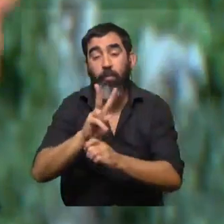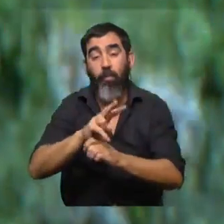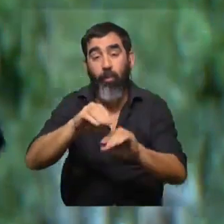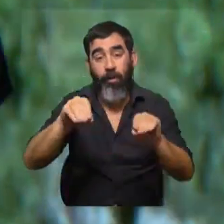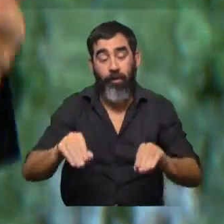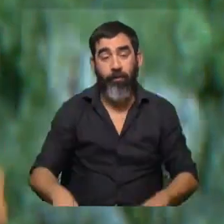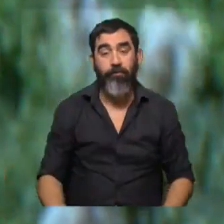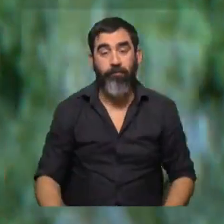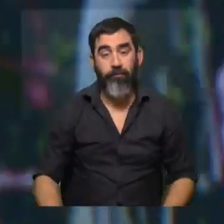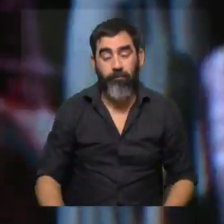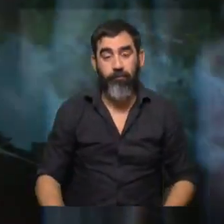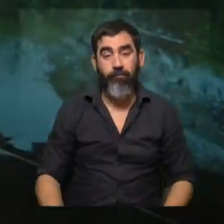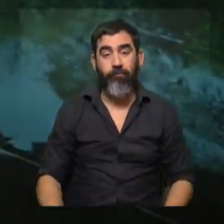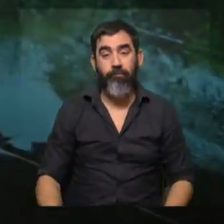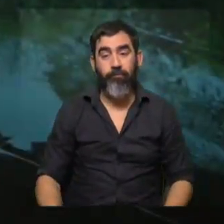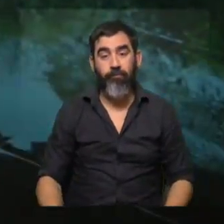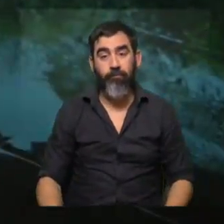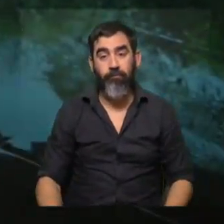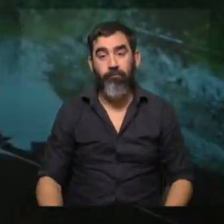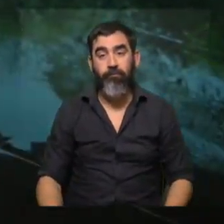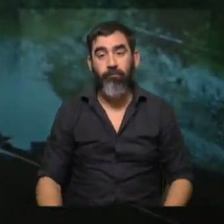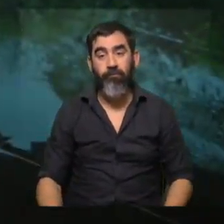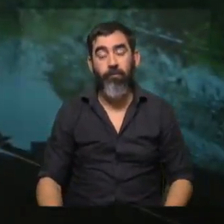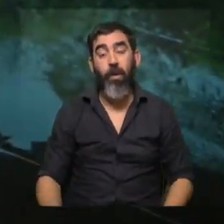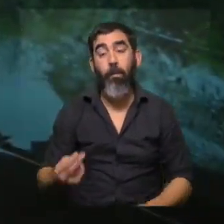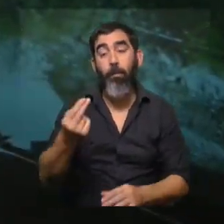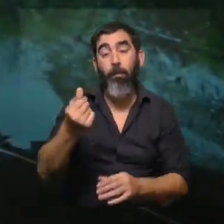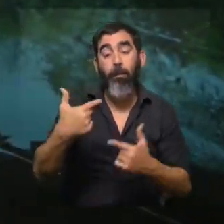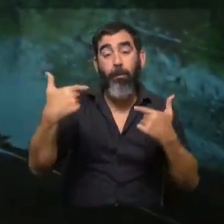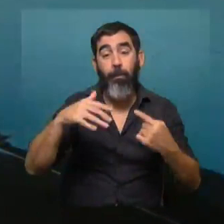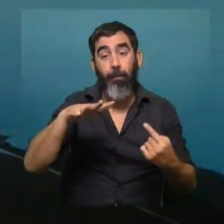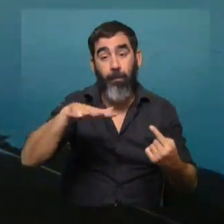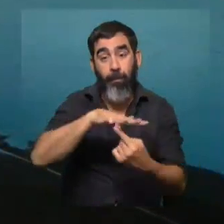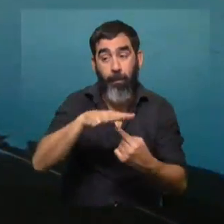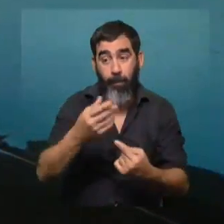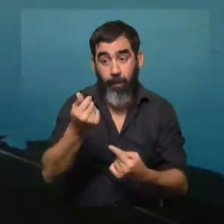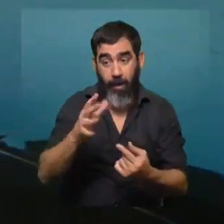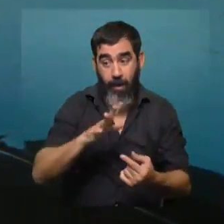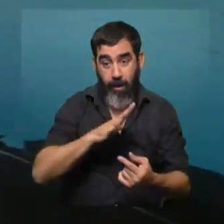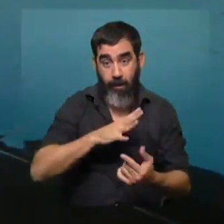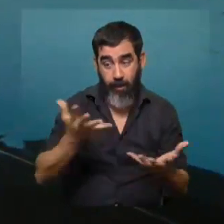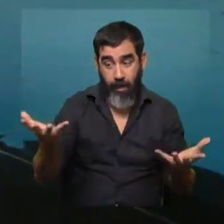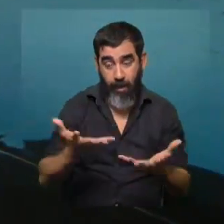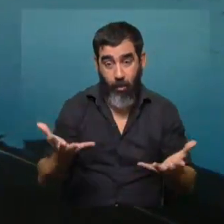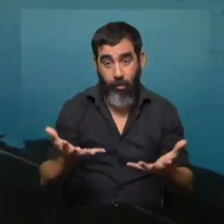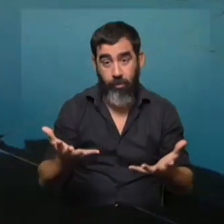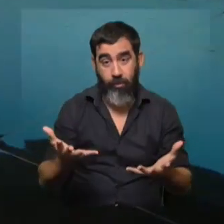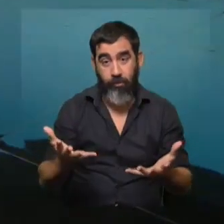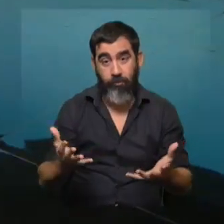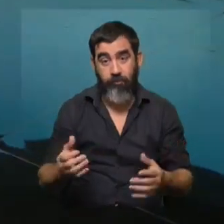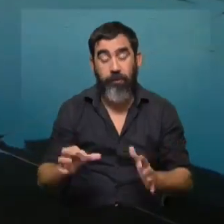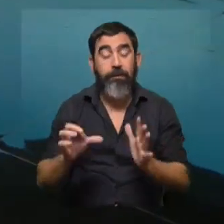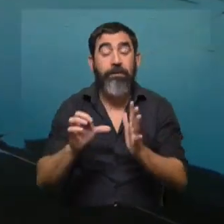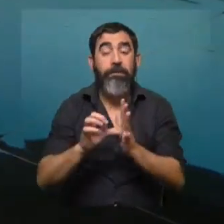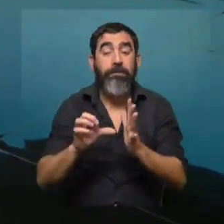protegidas, más lo que viene? Yo creo que los recursos que tiene el Ministerio de Ambiente hoy, tenemos para el Sistema